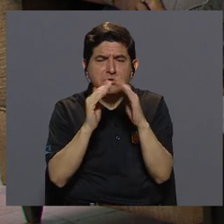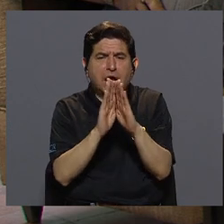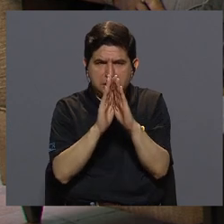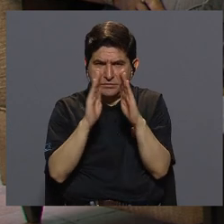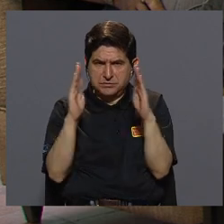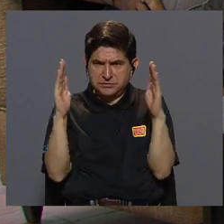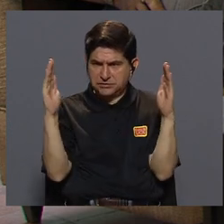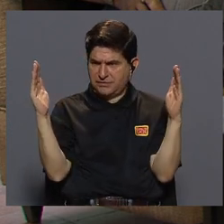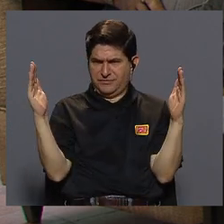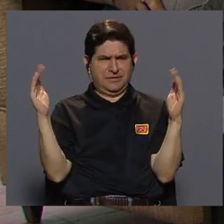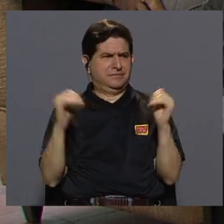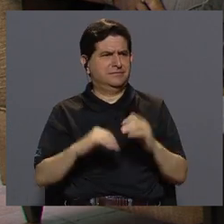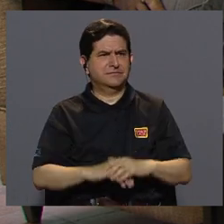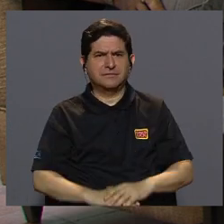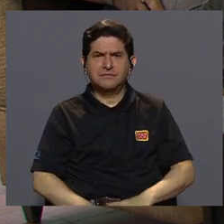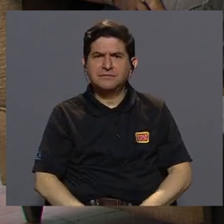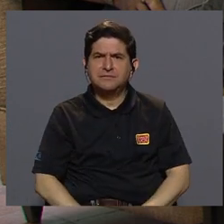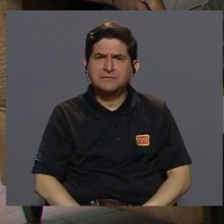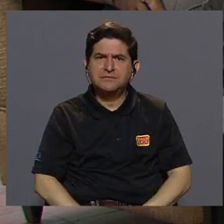muy abierta,